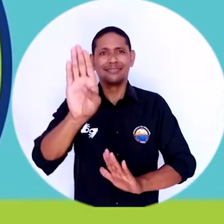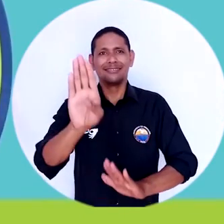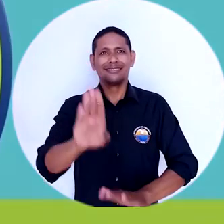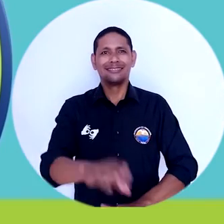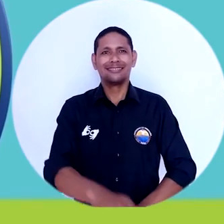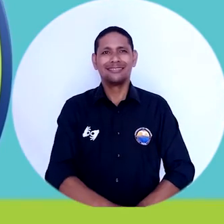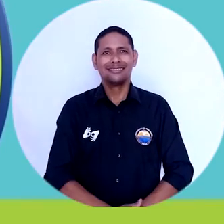¡Gracias!